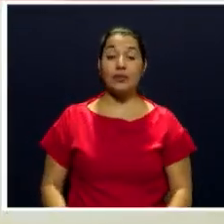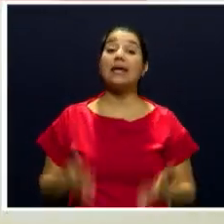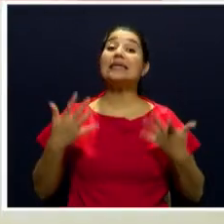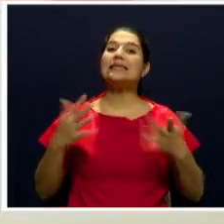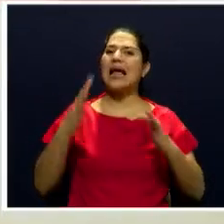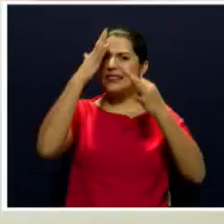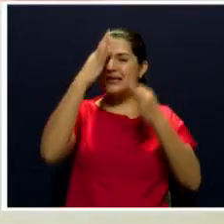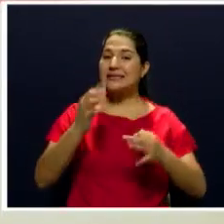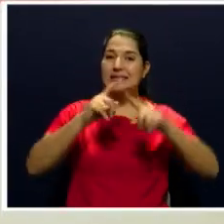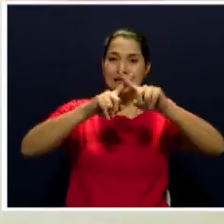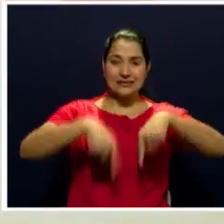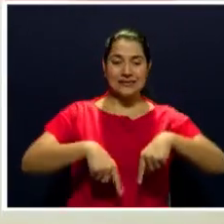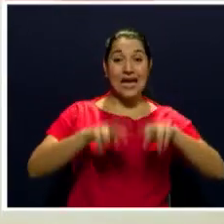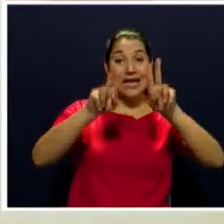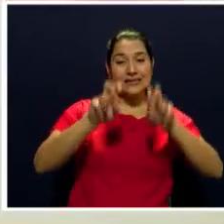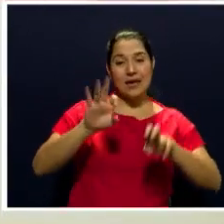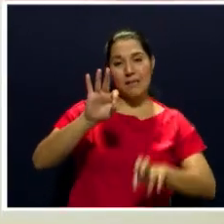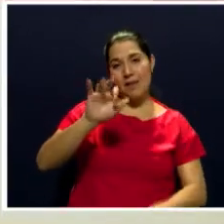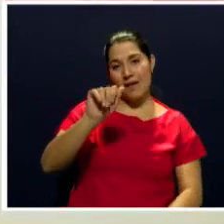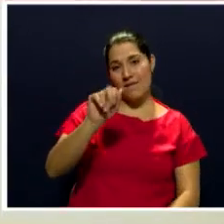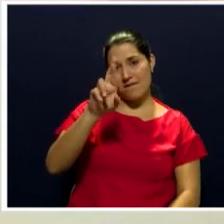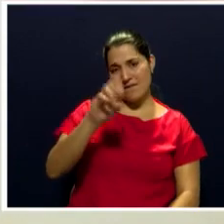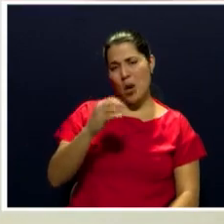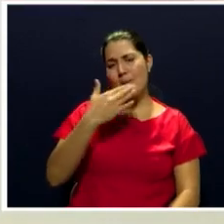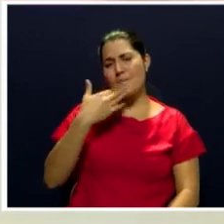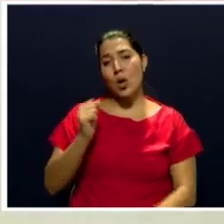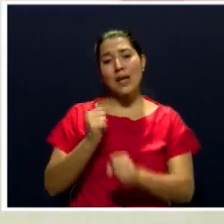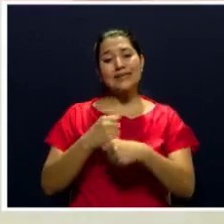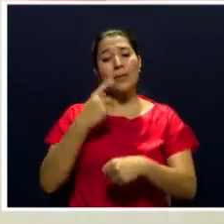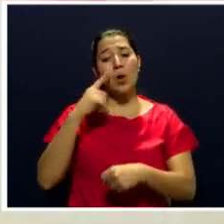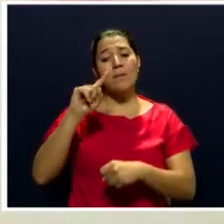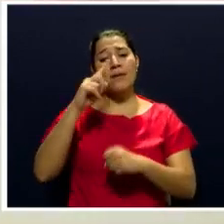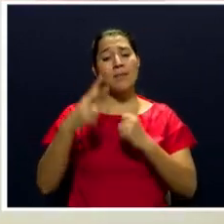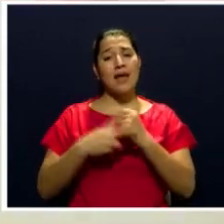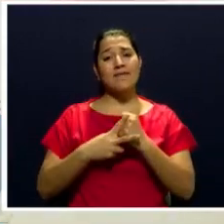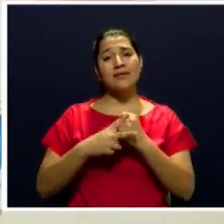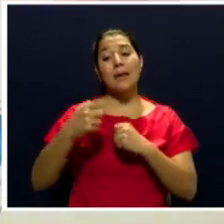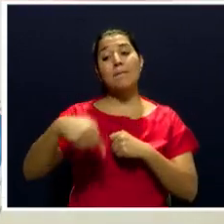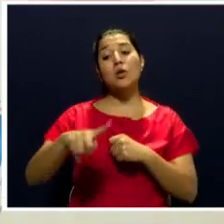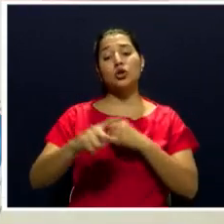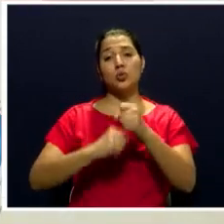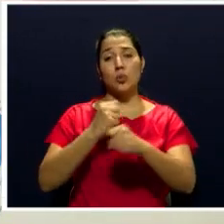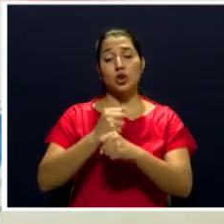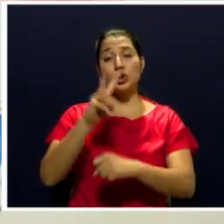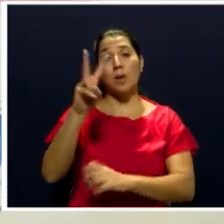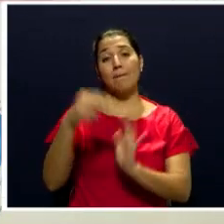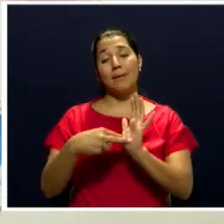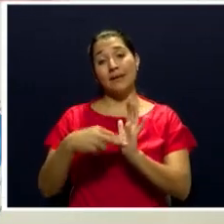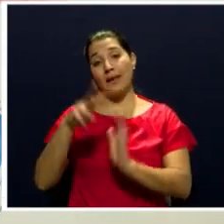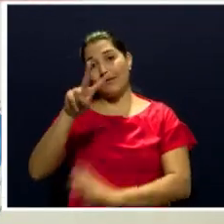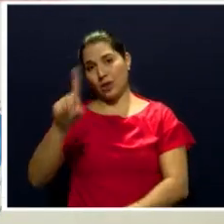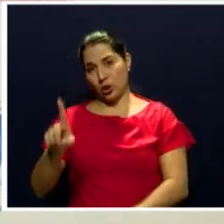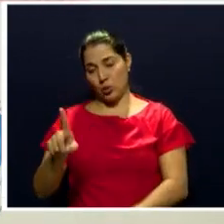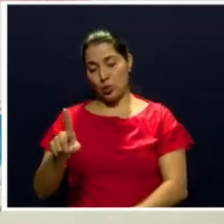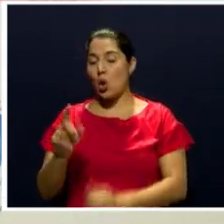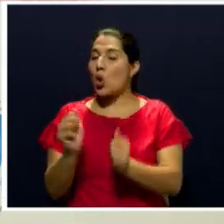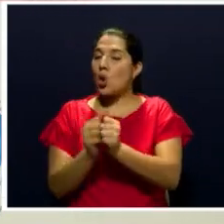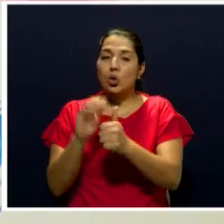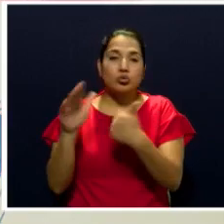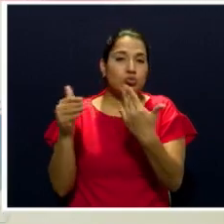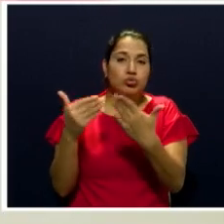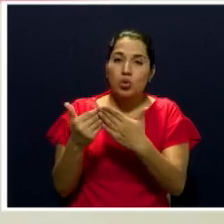de suspenderlas y aplicarlas en el 2021 con todas las condiciones técnicas y metodológicas que estas pruebas requieren. Así